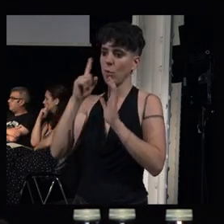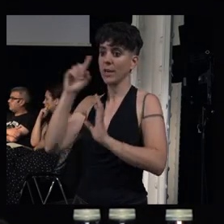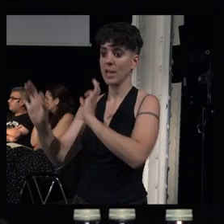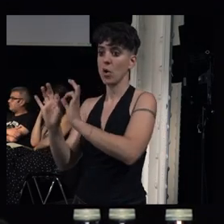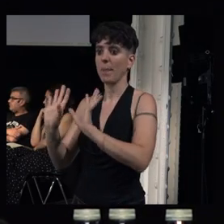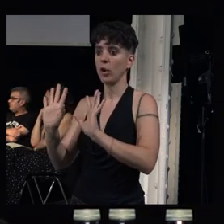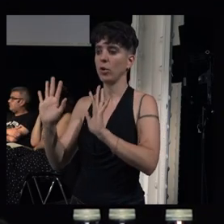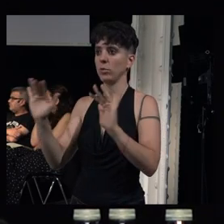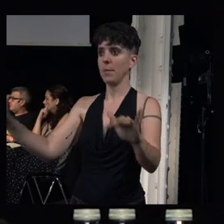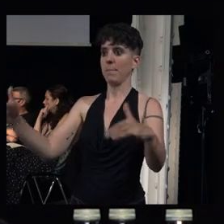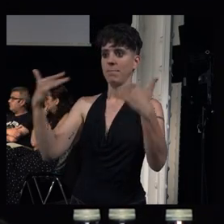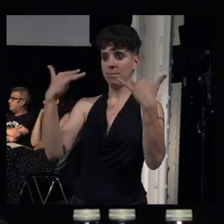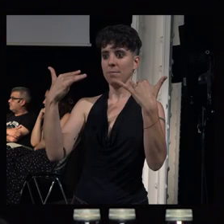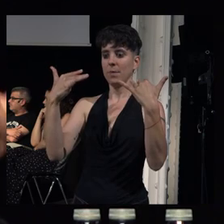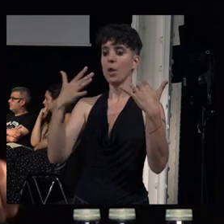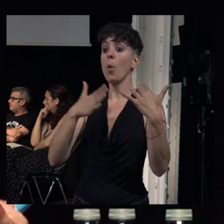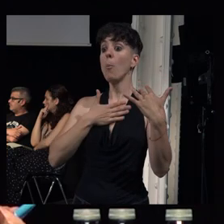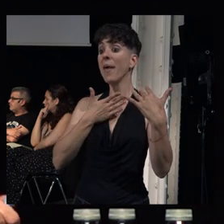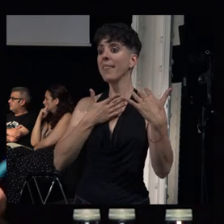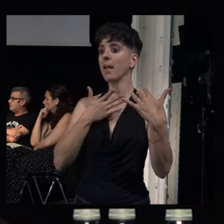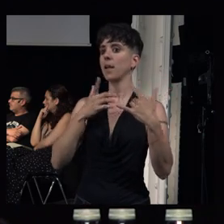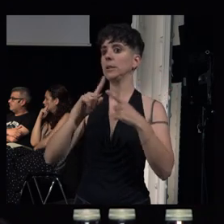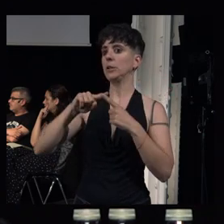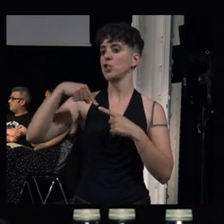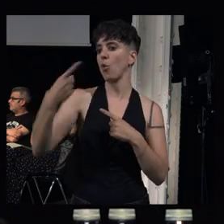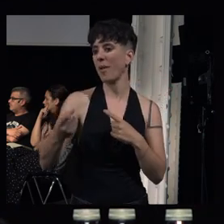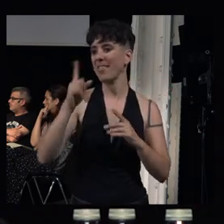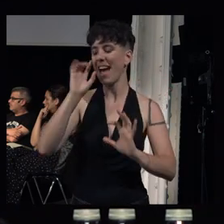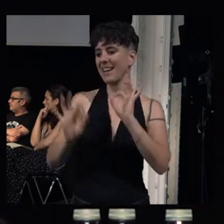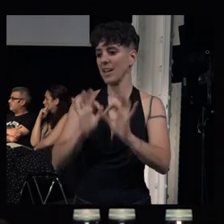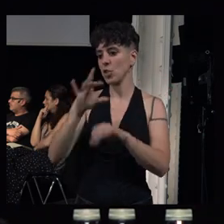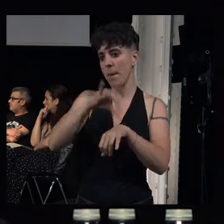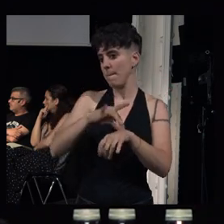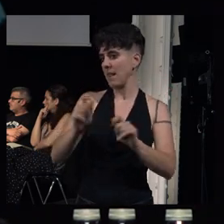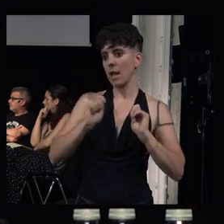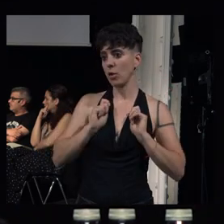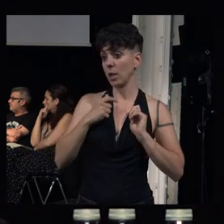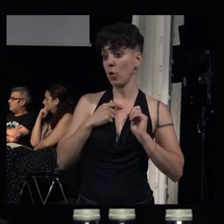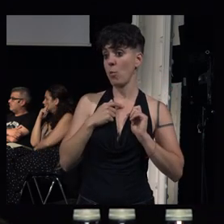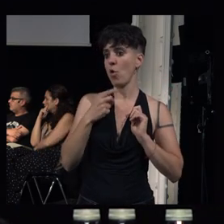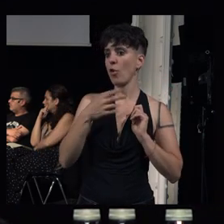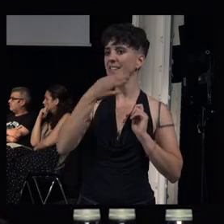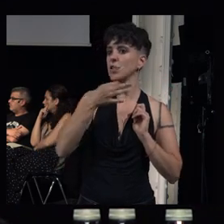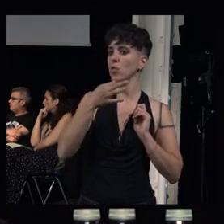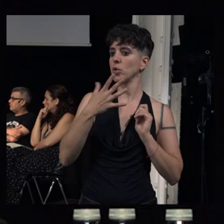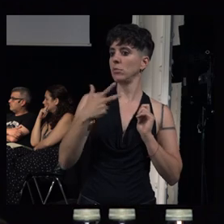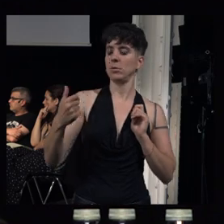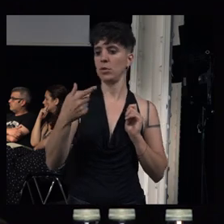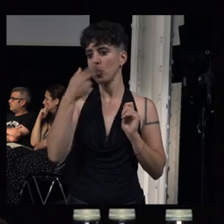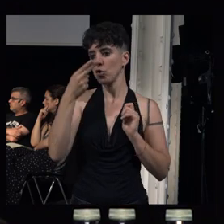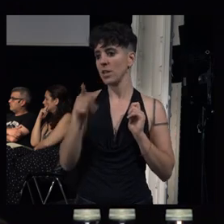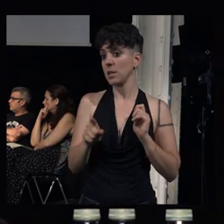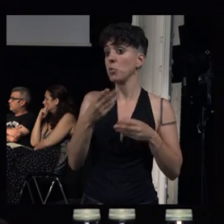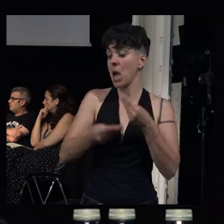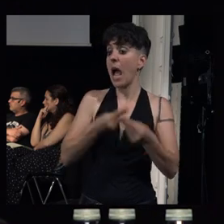hola, mirarnos, sabemos que puede comportar un riesgo de medicalización. No nos interesa que nos quiten el discurso, ¿no? Pues hagámoslo nosotros. Y me parece que ese